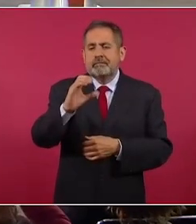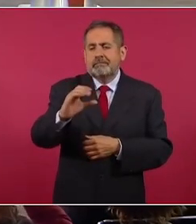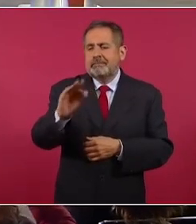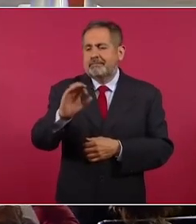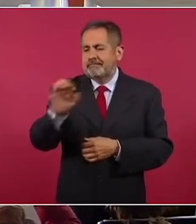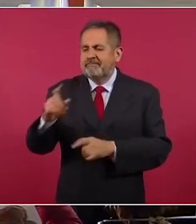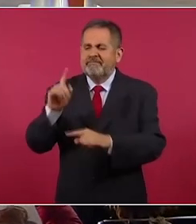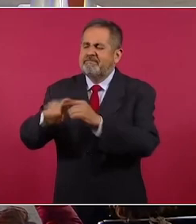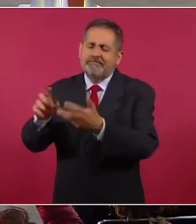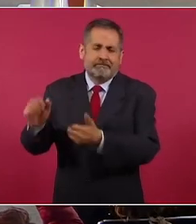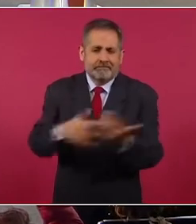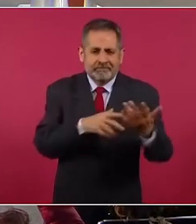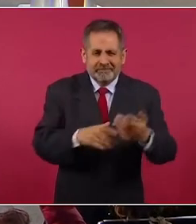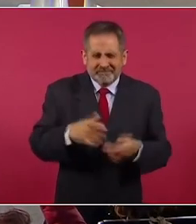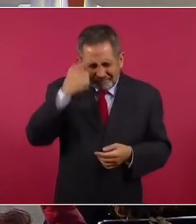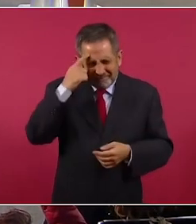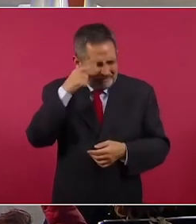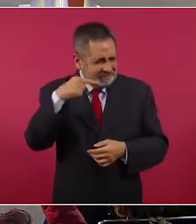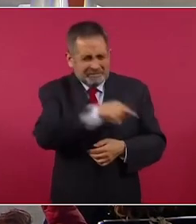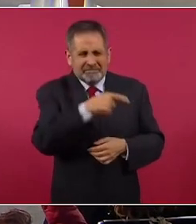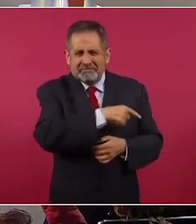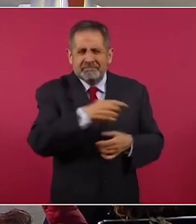Este juez que les da amparo a